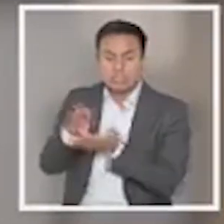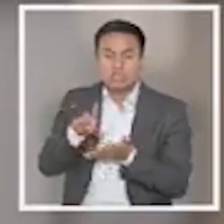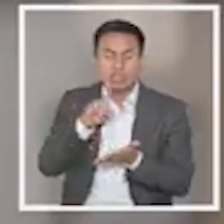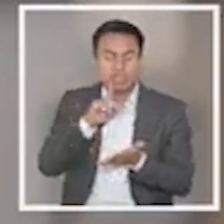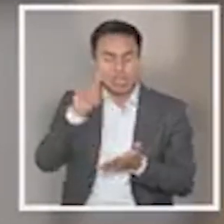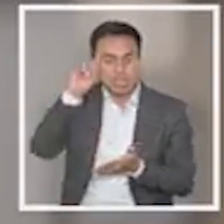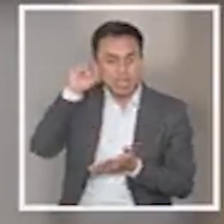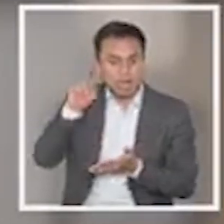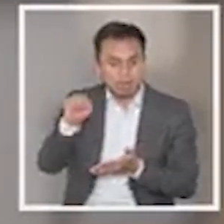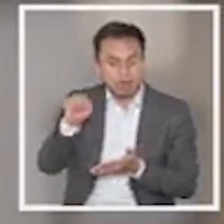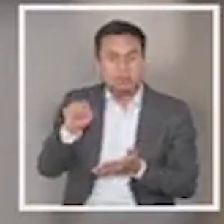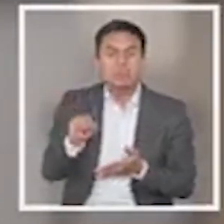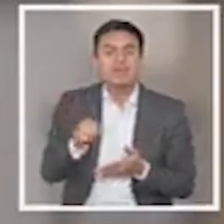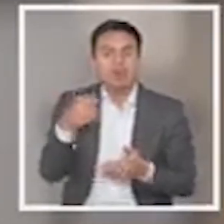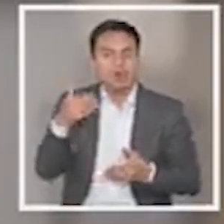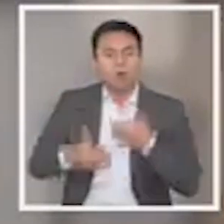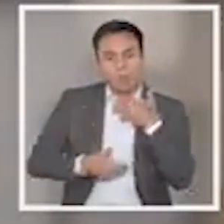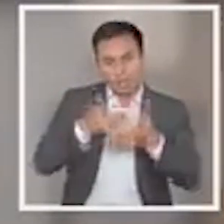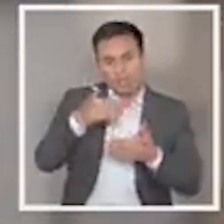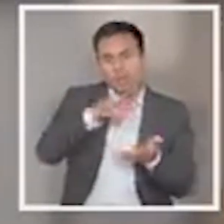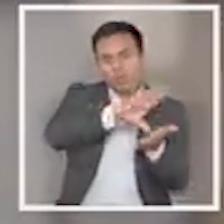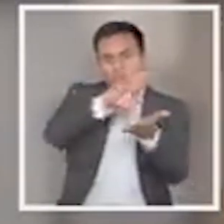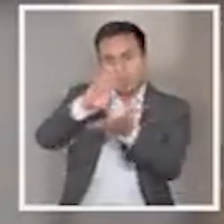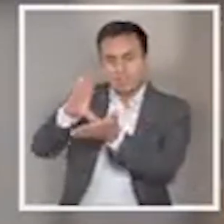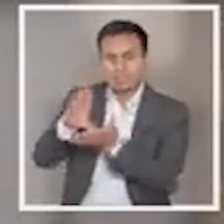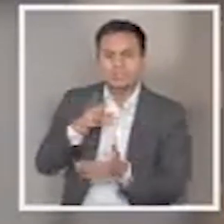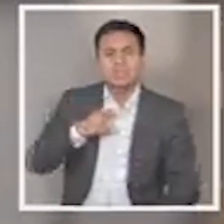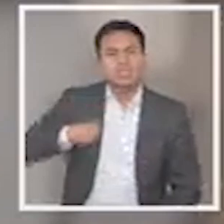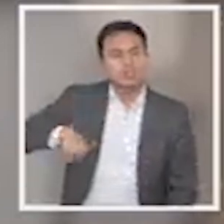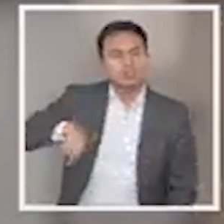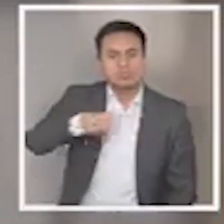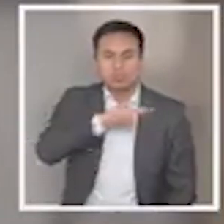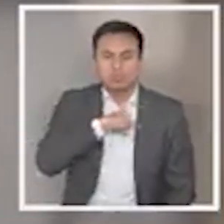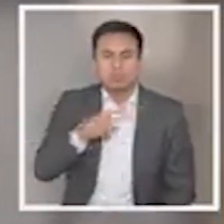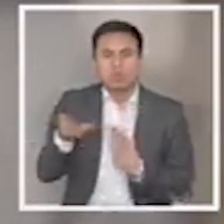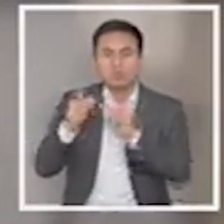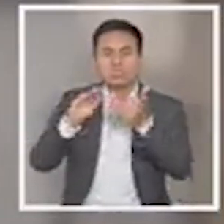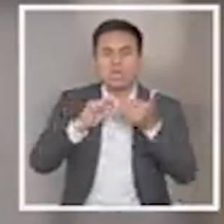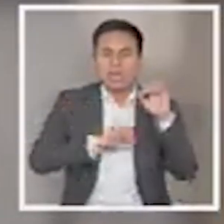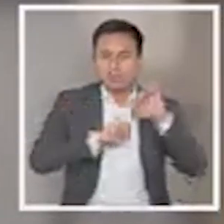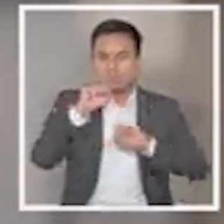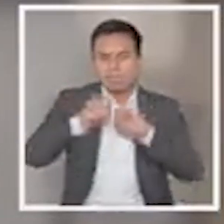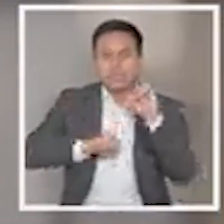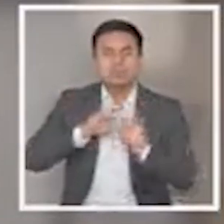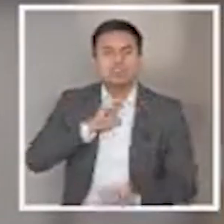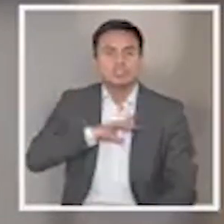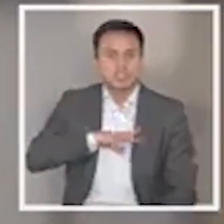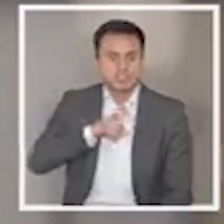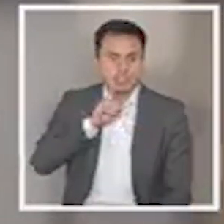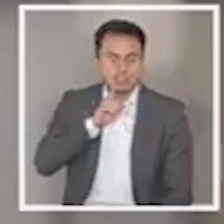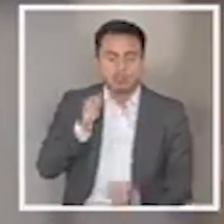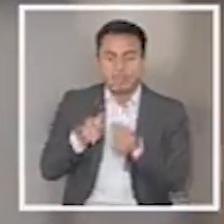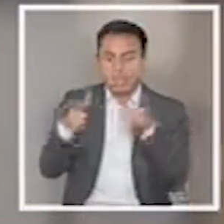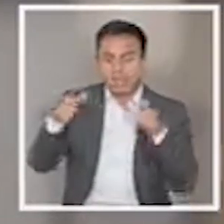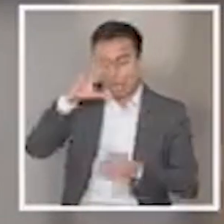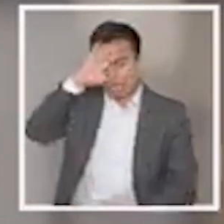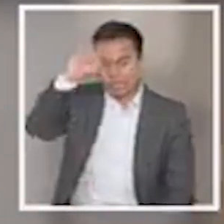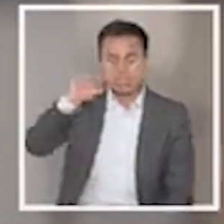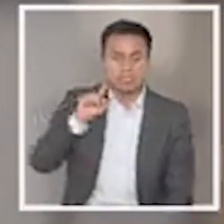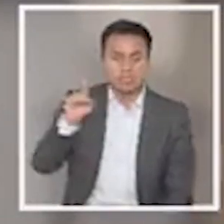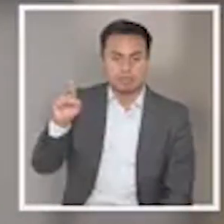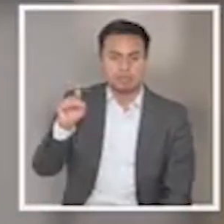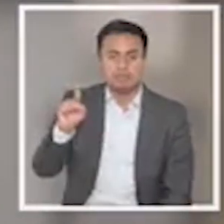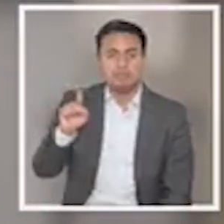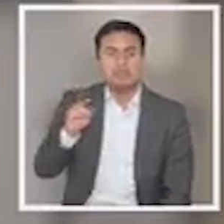países en donde son creadas y operan en otros países. Nosotros tenemos una comunidad empresaria chilena muy, muy grande en